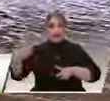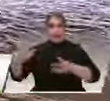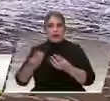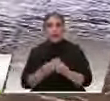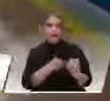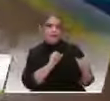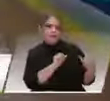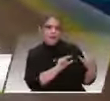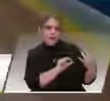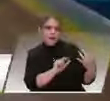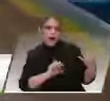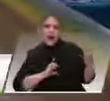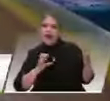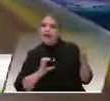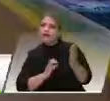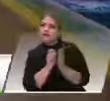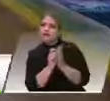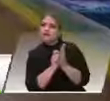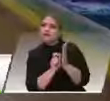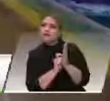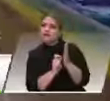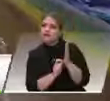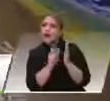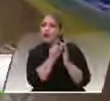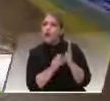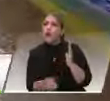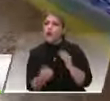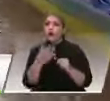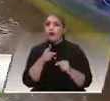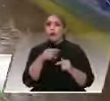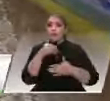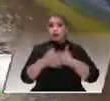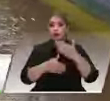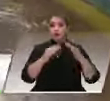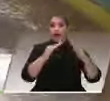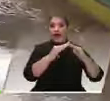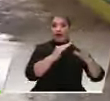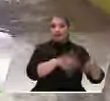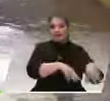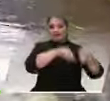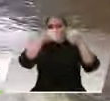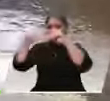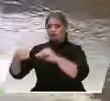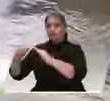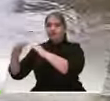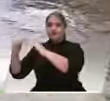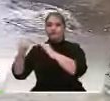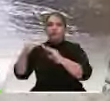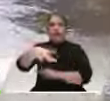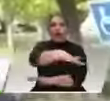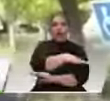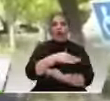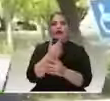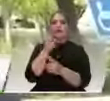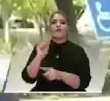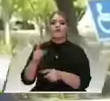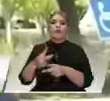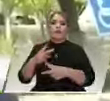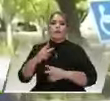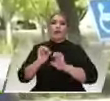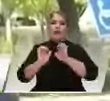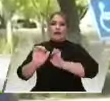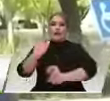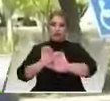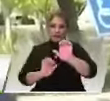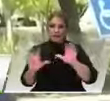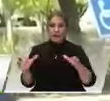afectadas en este municipio, donde recordemos avanza el proceso de reubicación de la población debido a las condiciones de riesgo. El